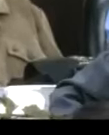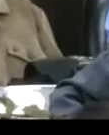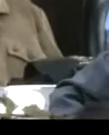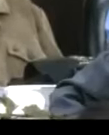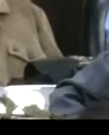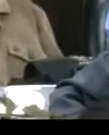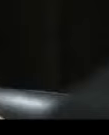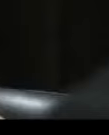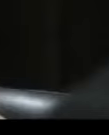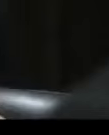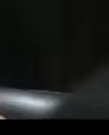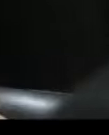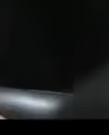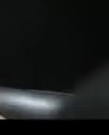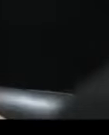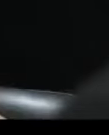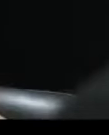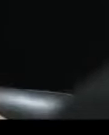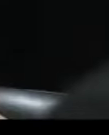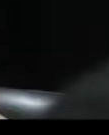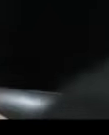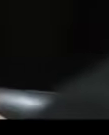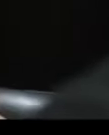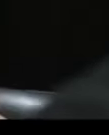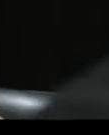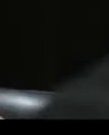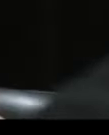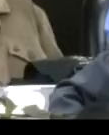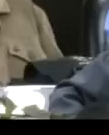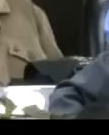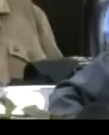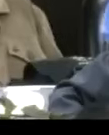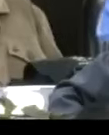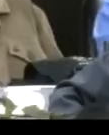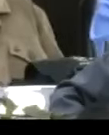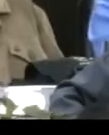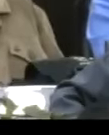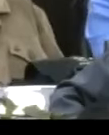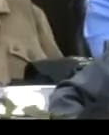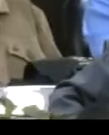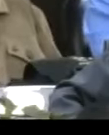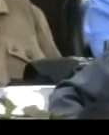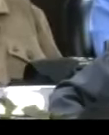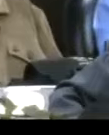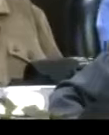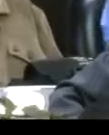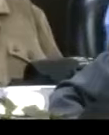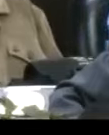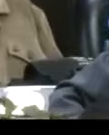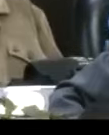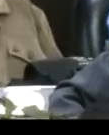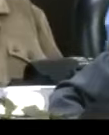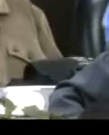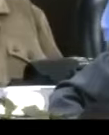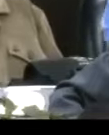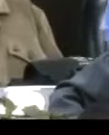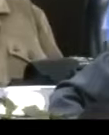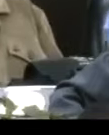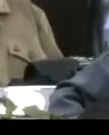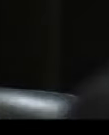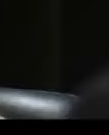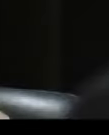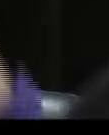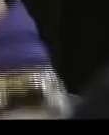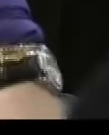a ustedes, que son parte de esos partidos que pidieron el bloqueo, que pidieron la intervención, que celebraron en algún momento esas